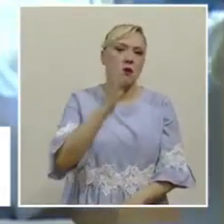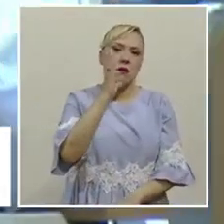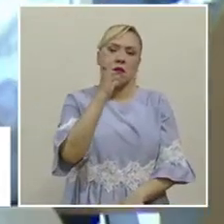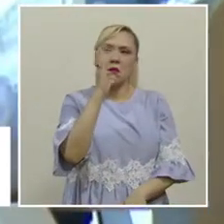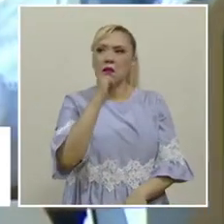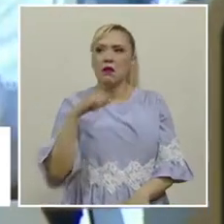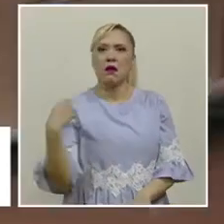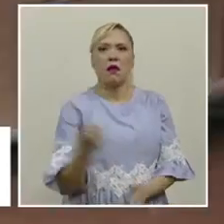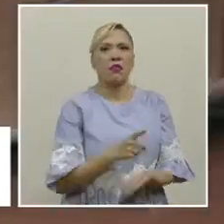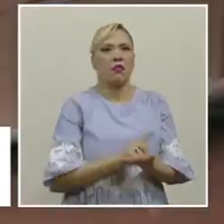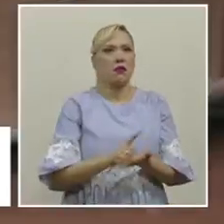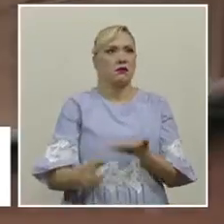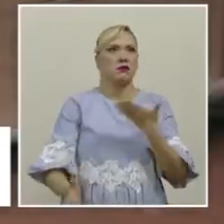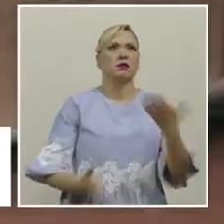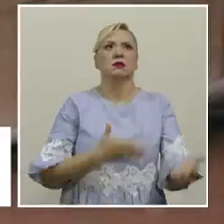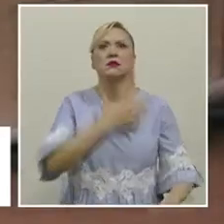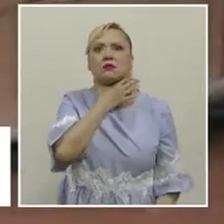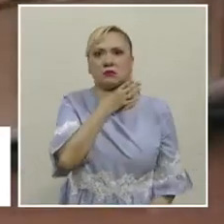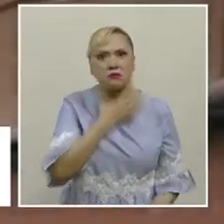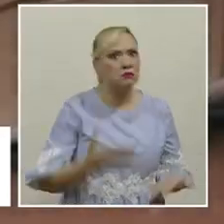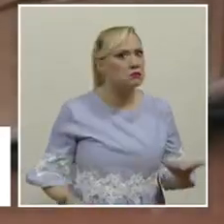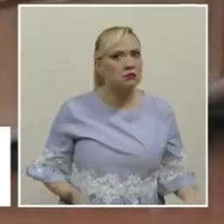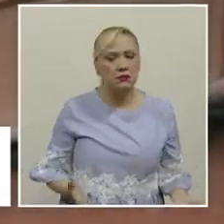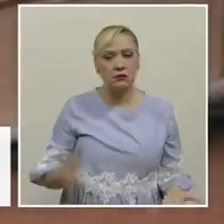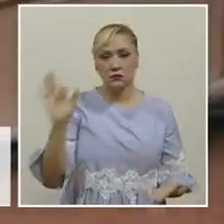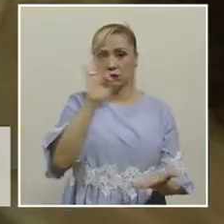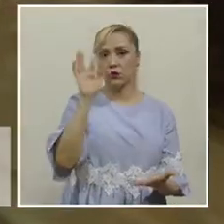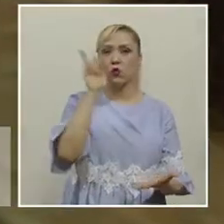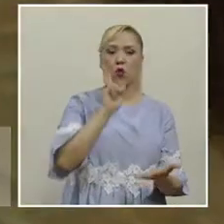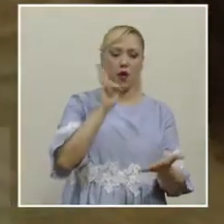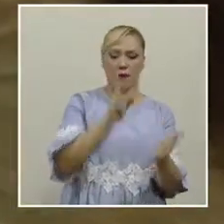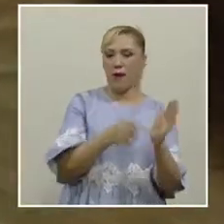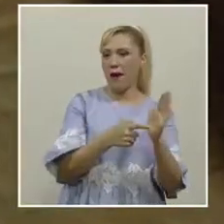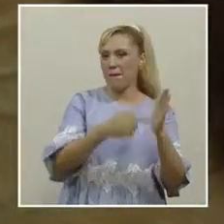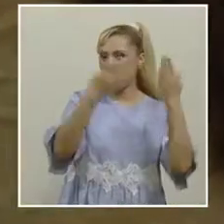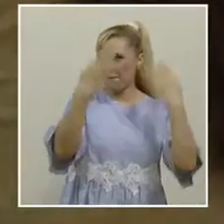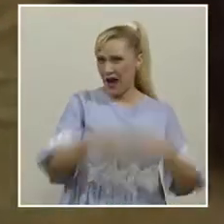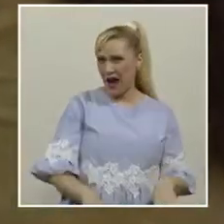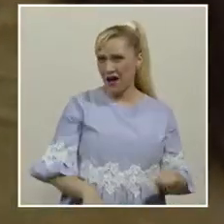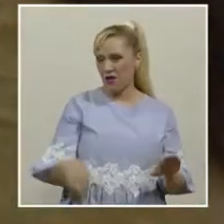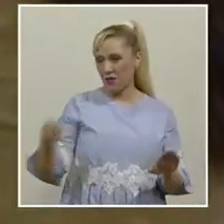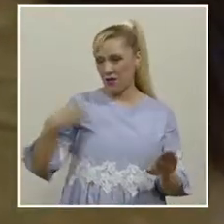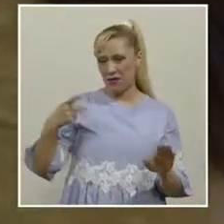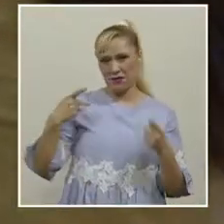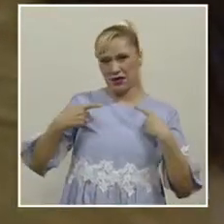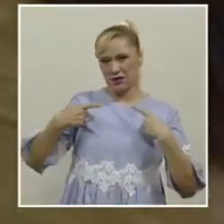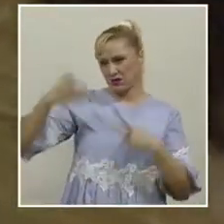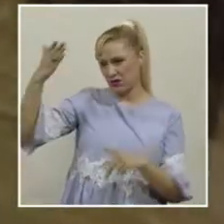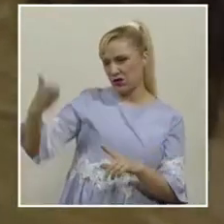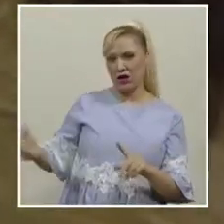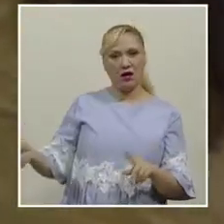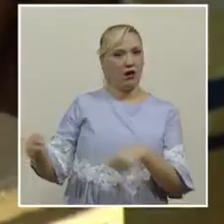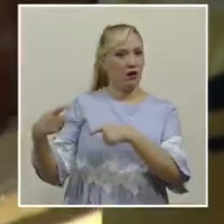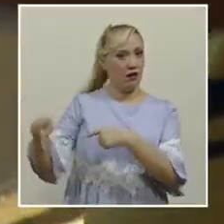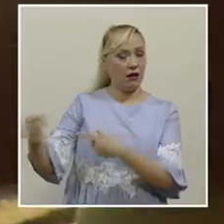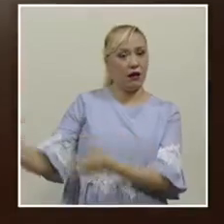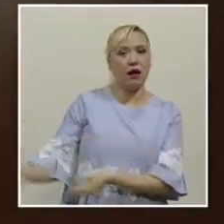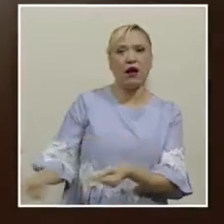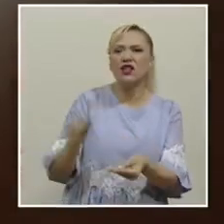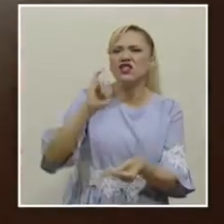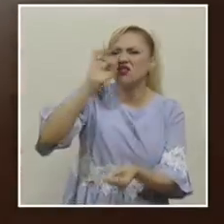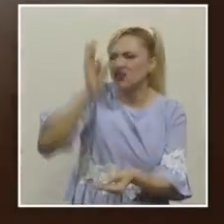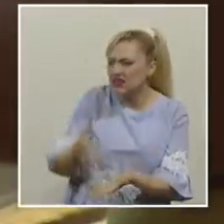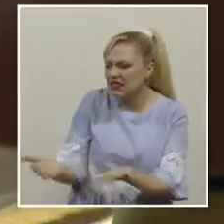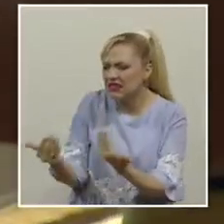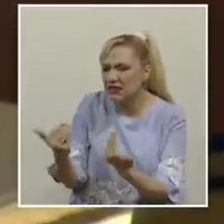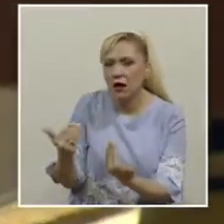algún derecho sustantivo. Cuando se acepta como prueba la información bancaria de una persona imputada, se afecta su privacidad, pues queda